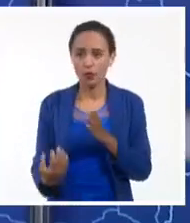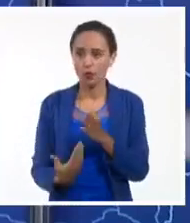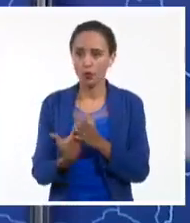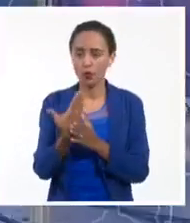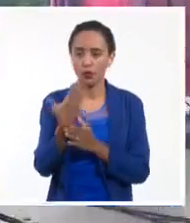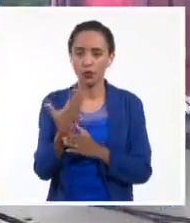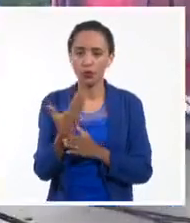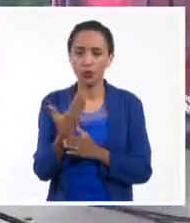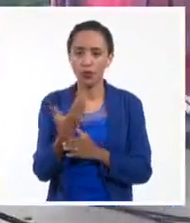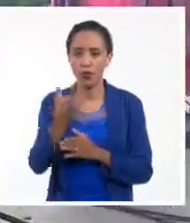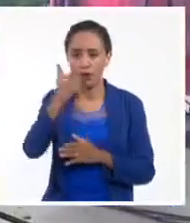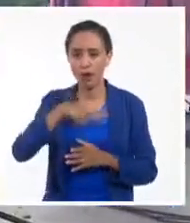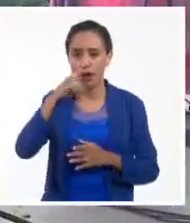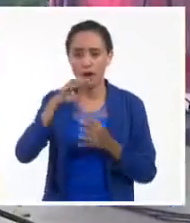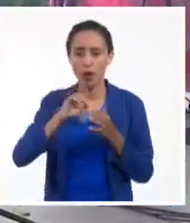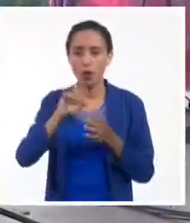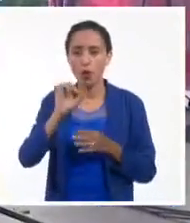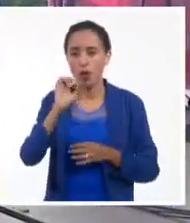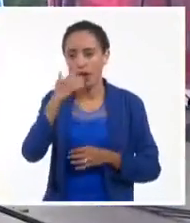de Angola.